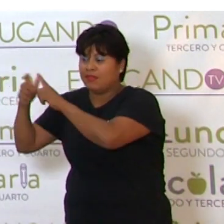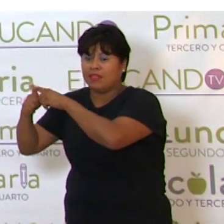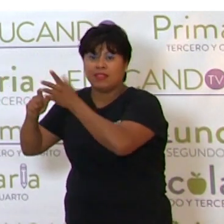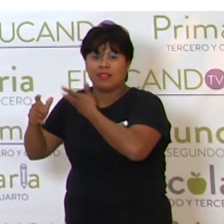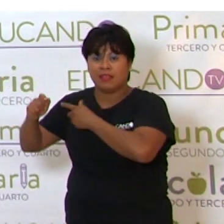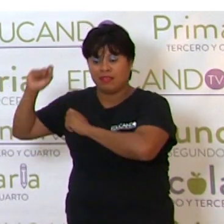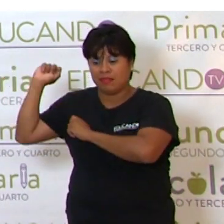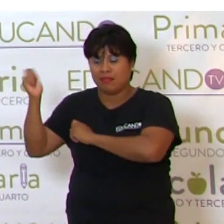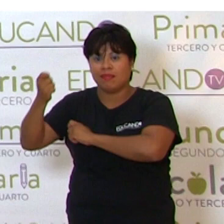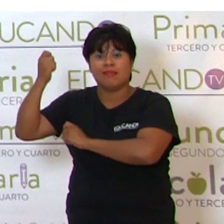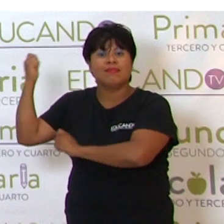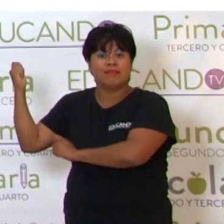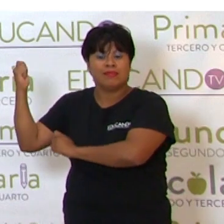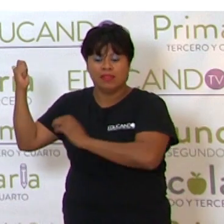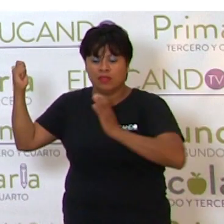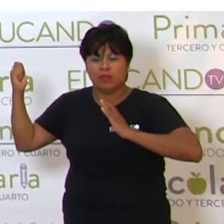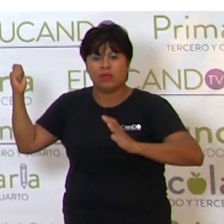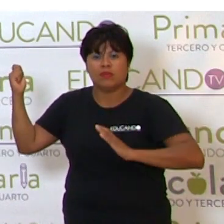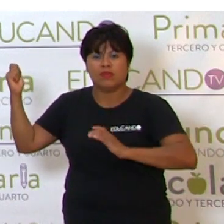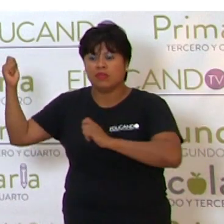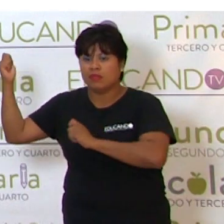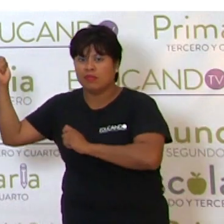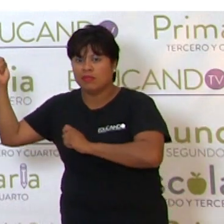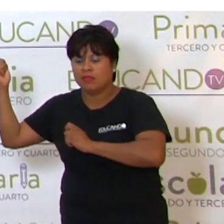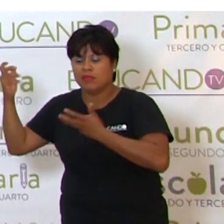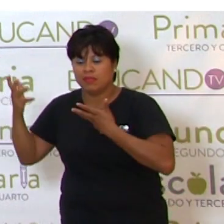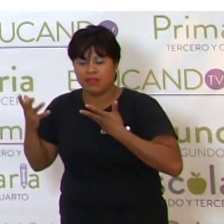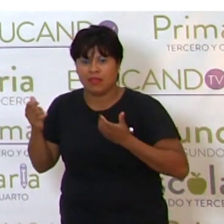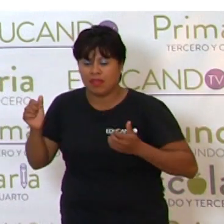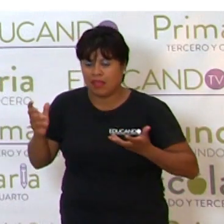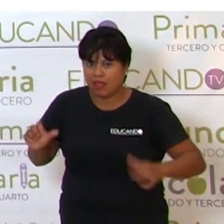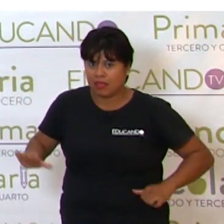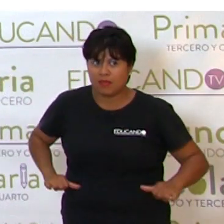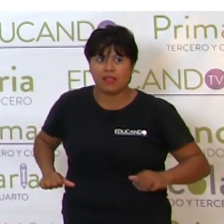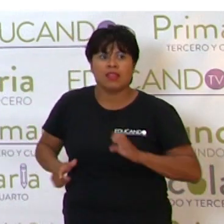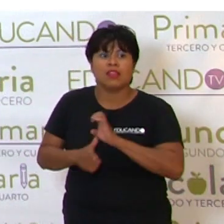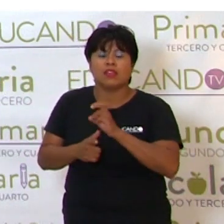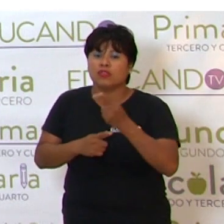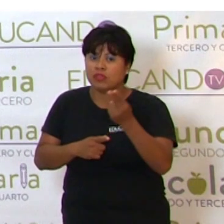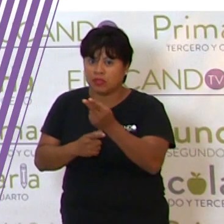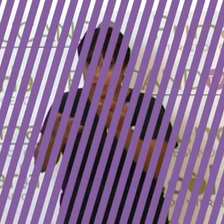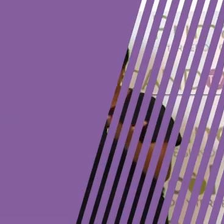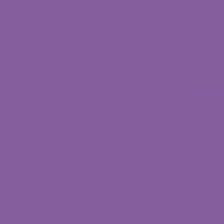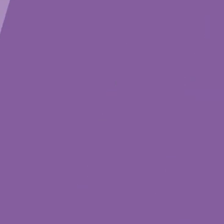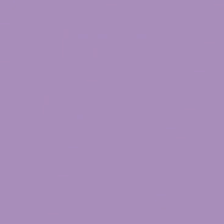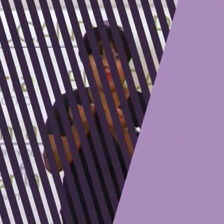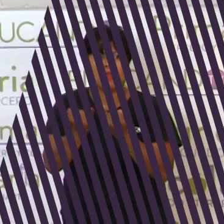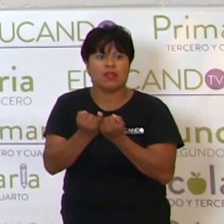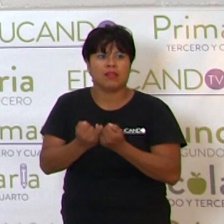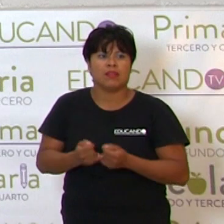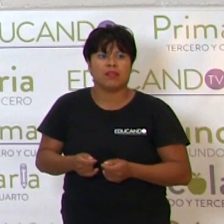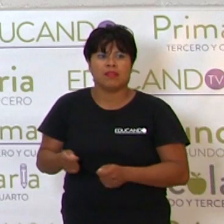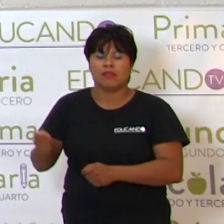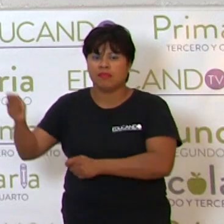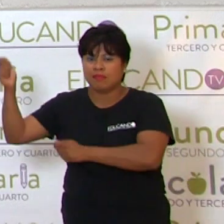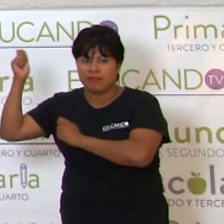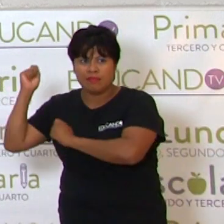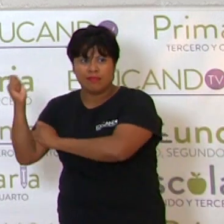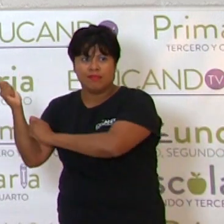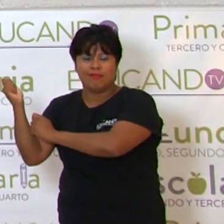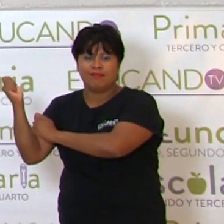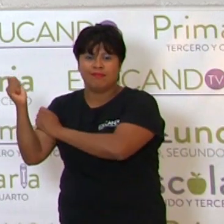raqueta y el cuerpo se ve que está en acción. Bueno, entonces ustedes van a imitarlo de esta manera.